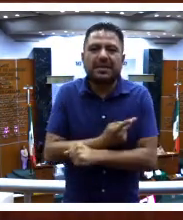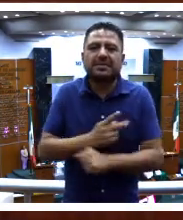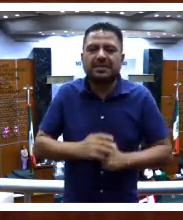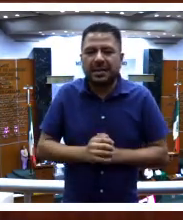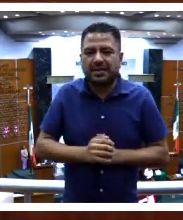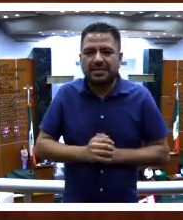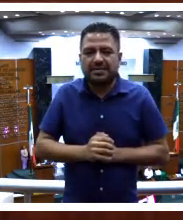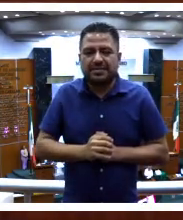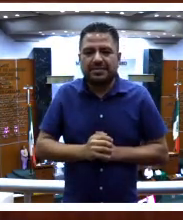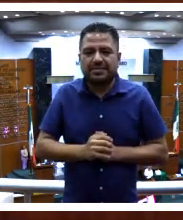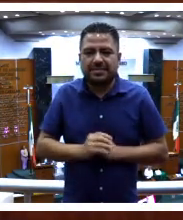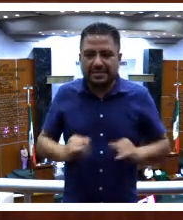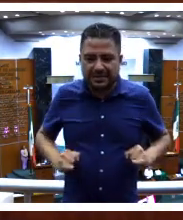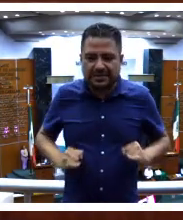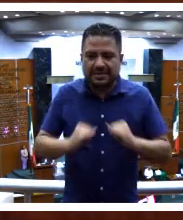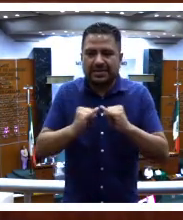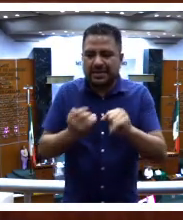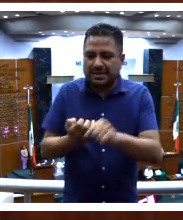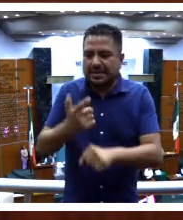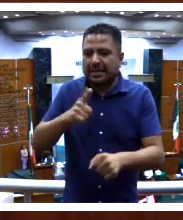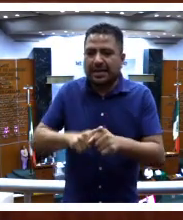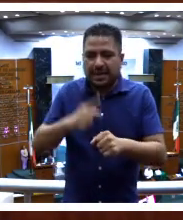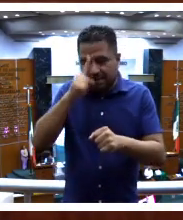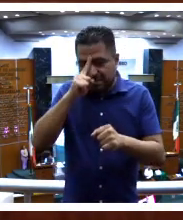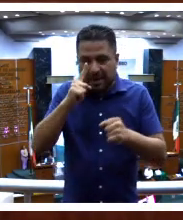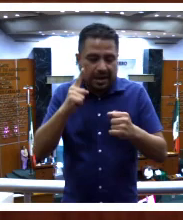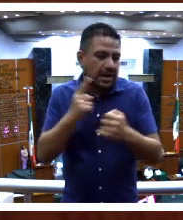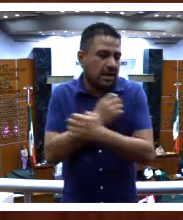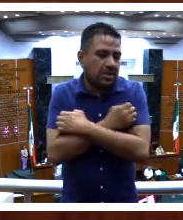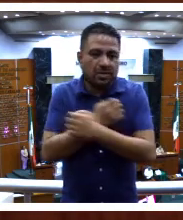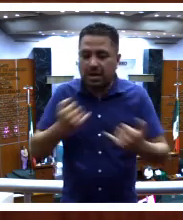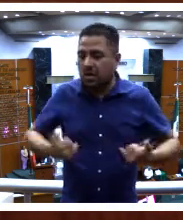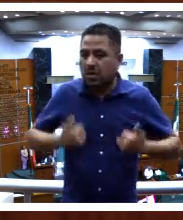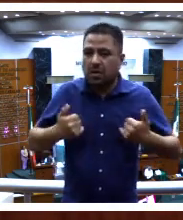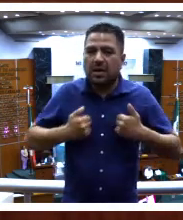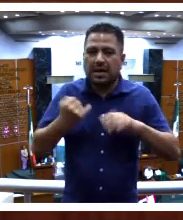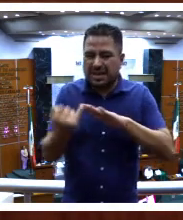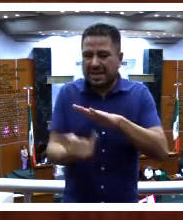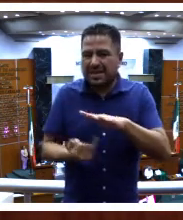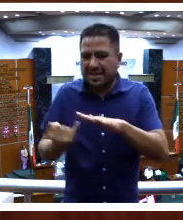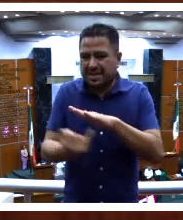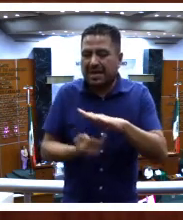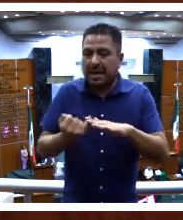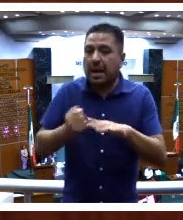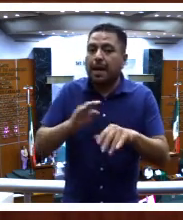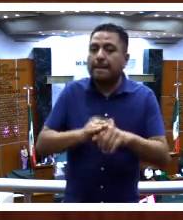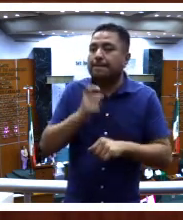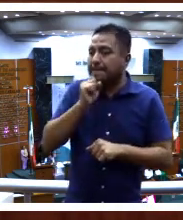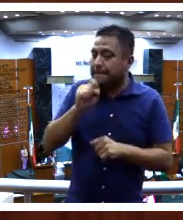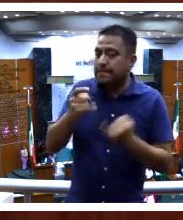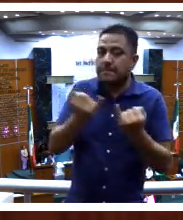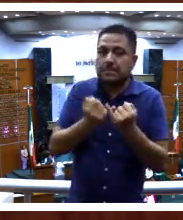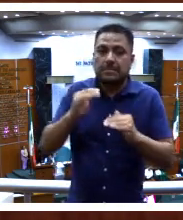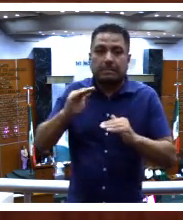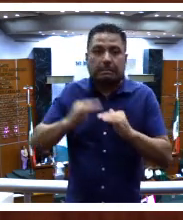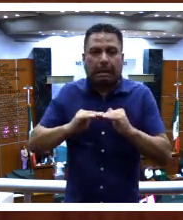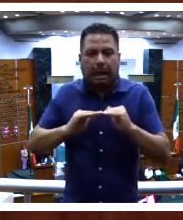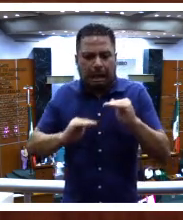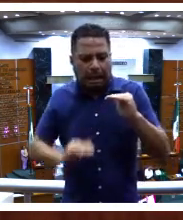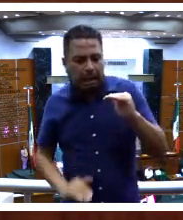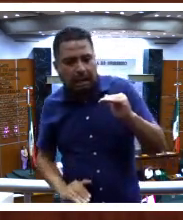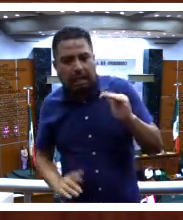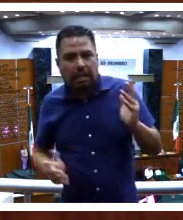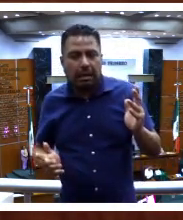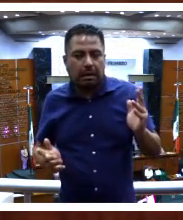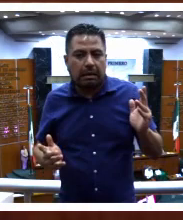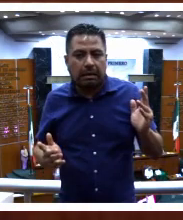el Instituto Estatal para la Educación de Jóvenes y Adultos de Guerrero? Porque también hay un incremento